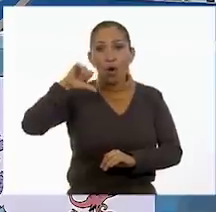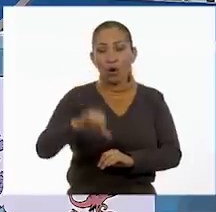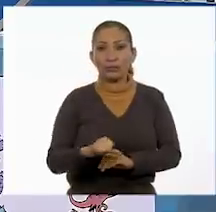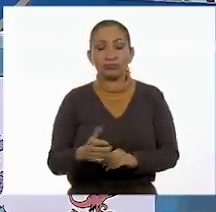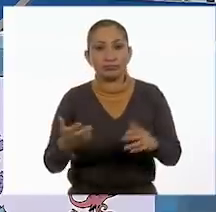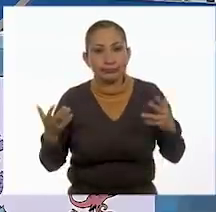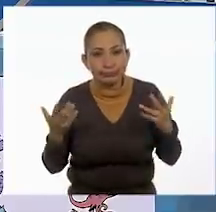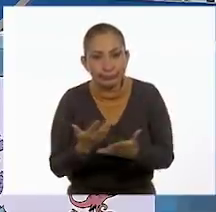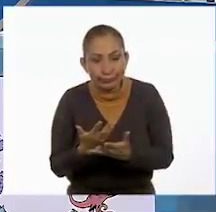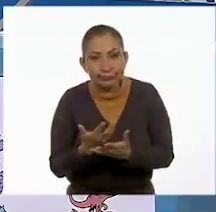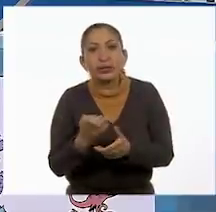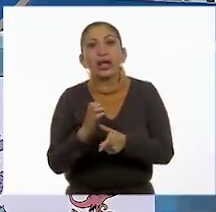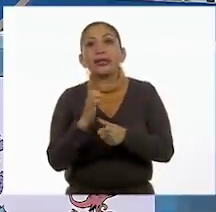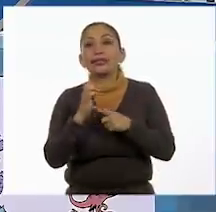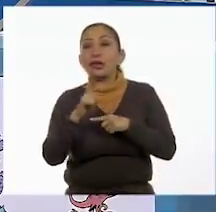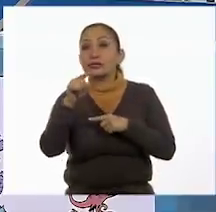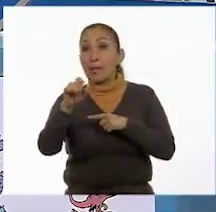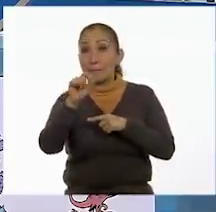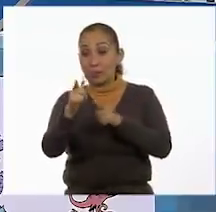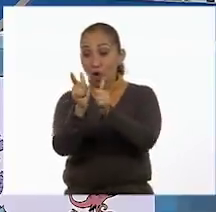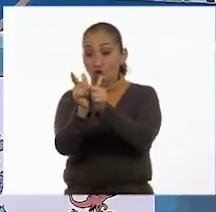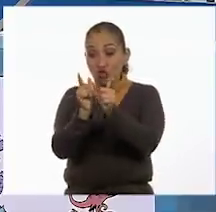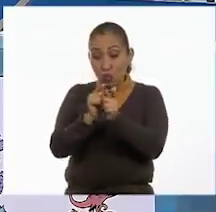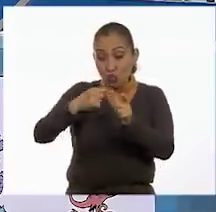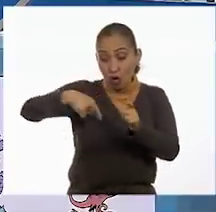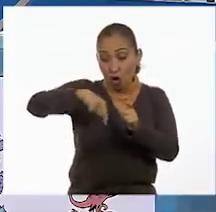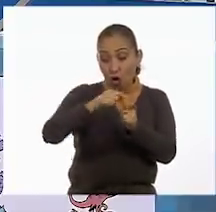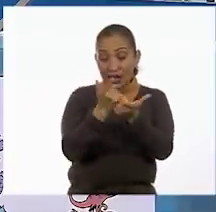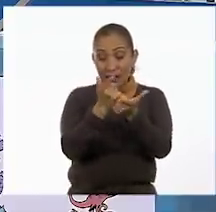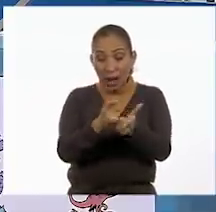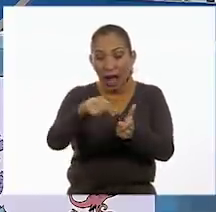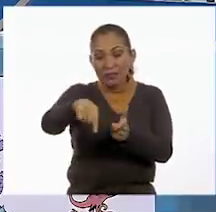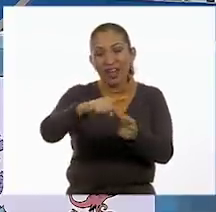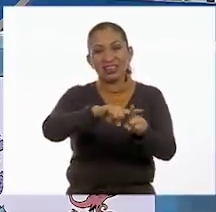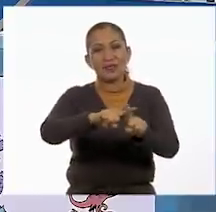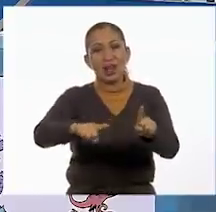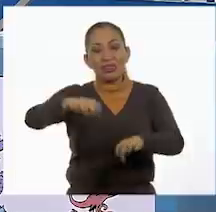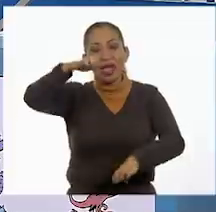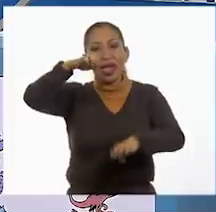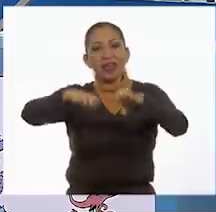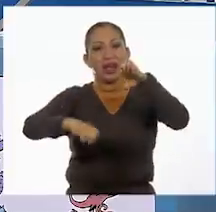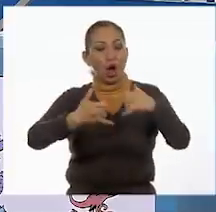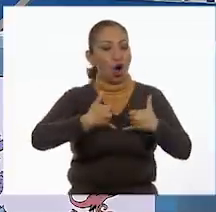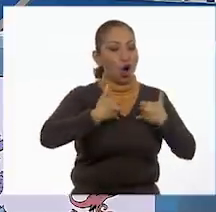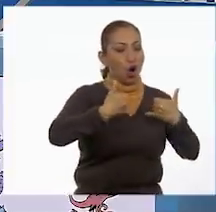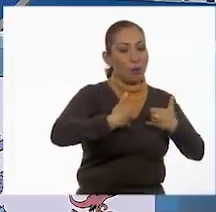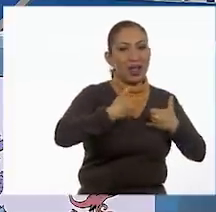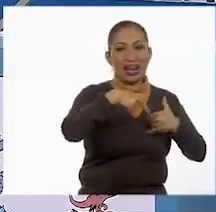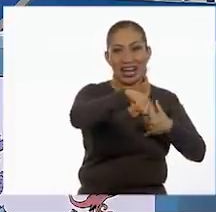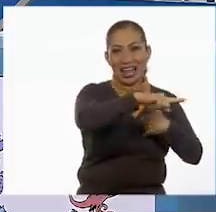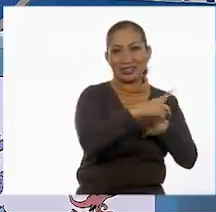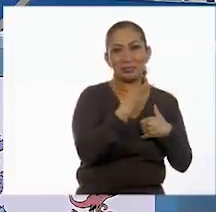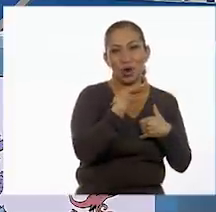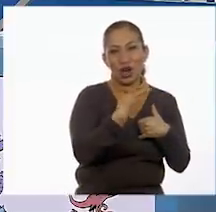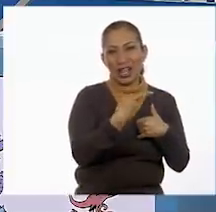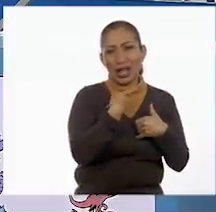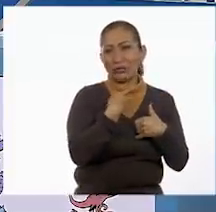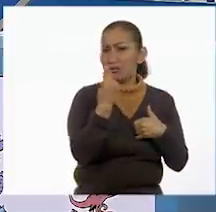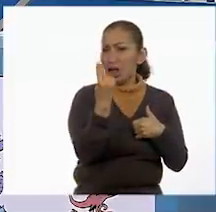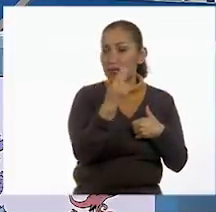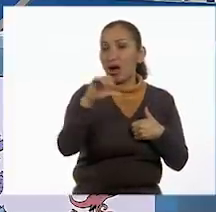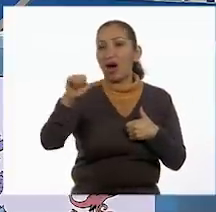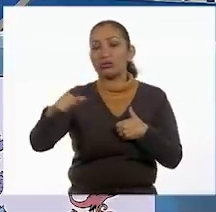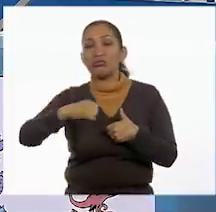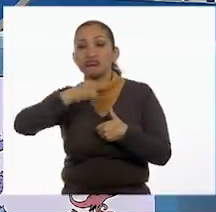Además, entre los liberales también había grandes diferencias de edad y lo que para una generación de políticos era